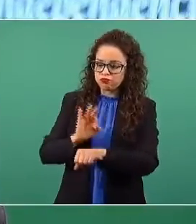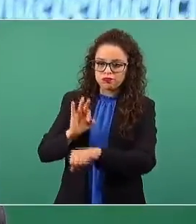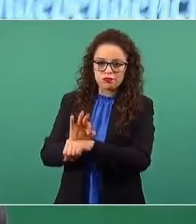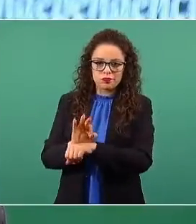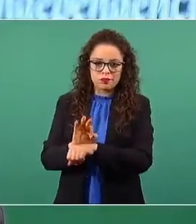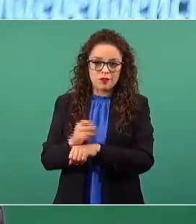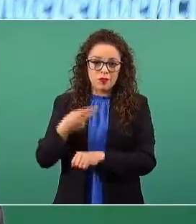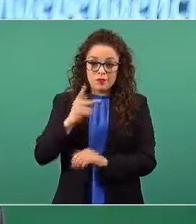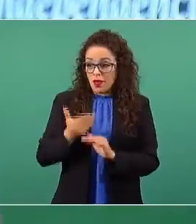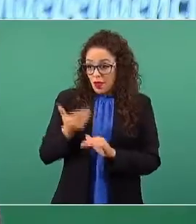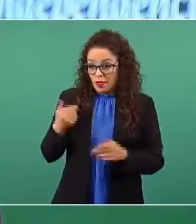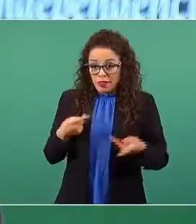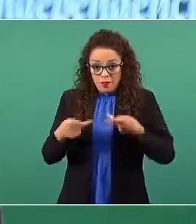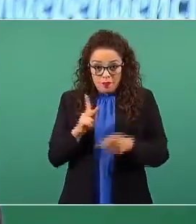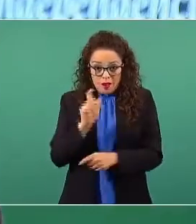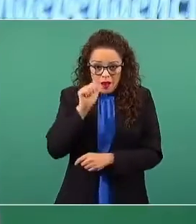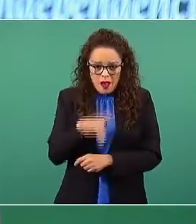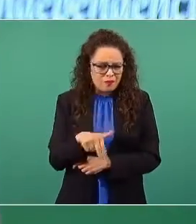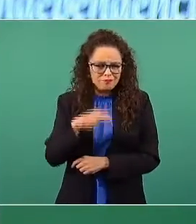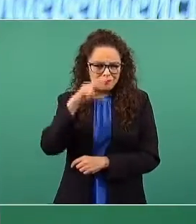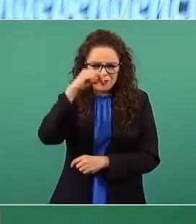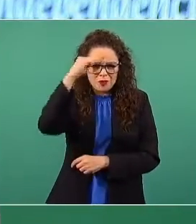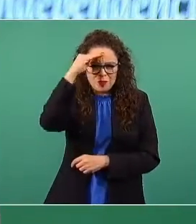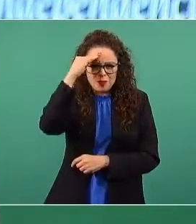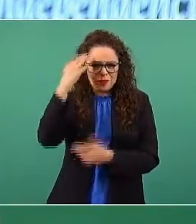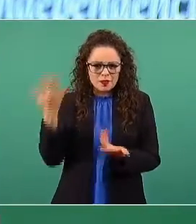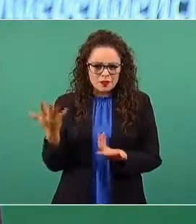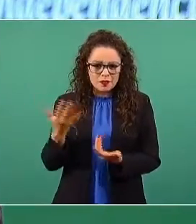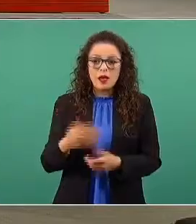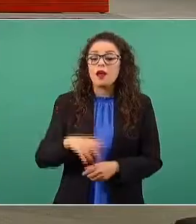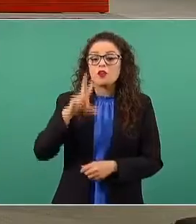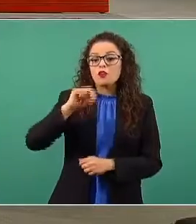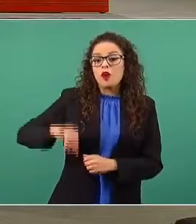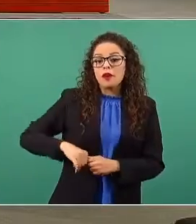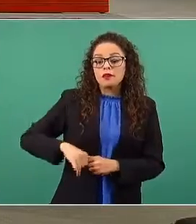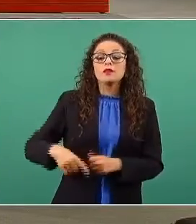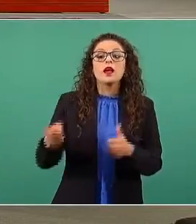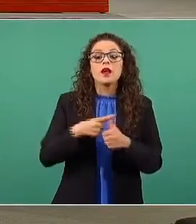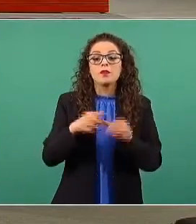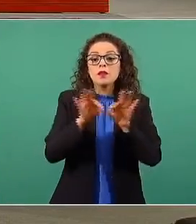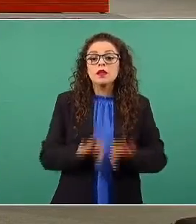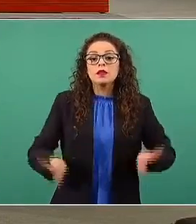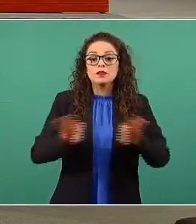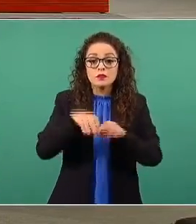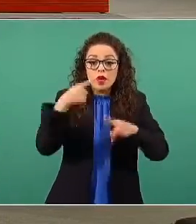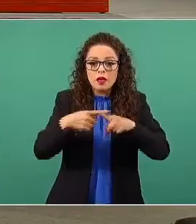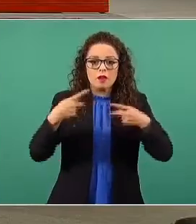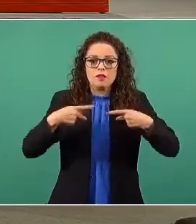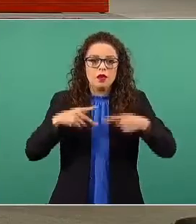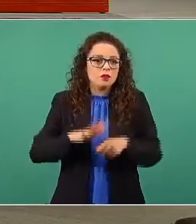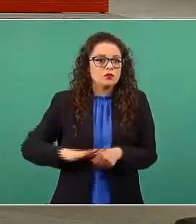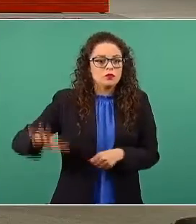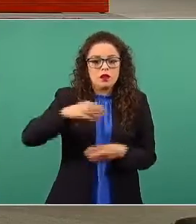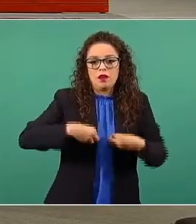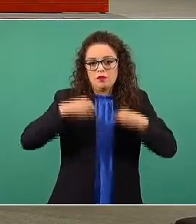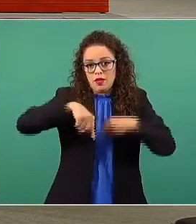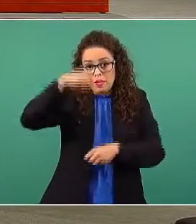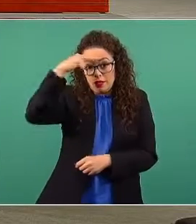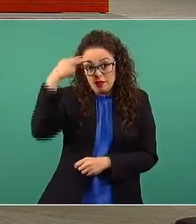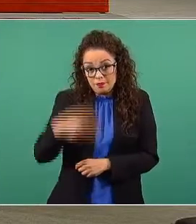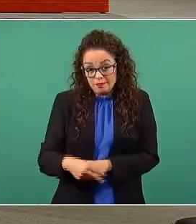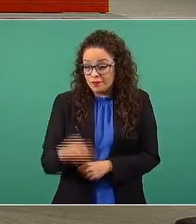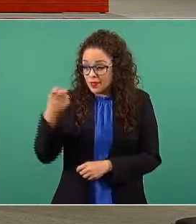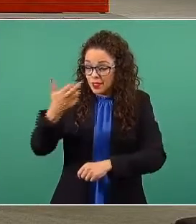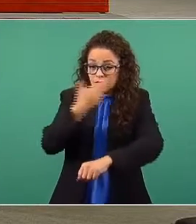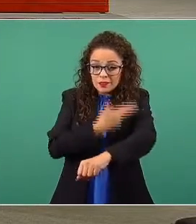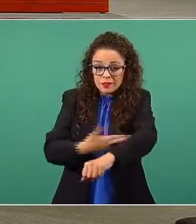planeado y no pensado para el interés superior de la nación. Y los trámites eran sumamente engorrosos, de modo que